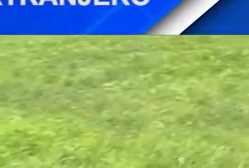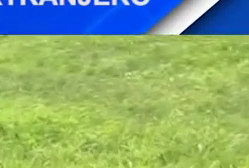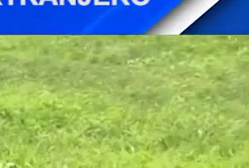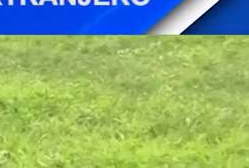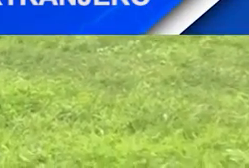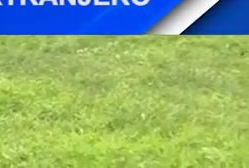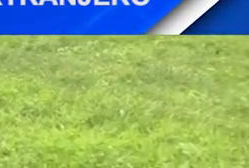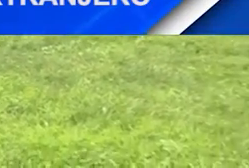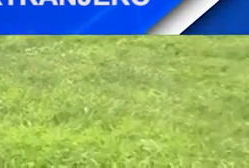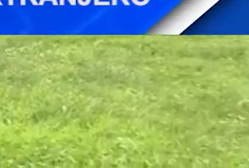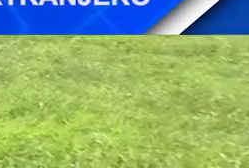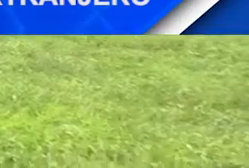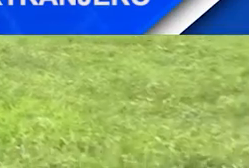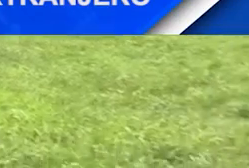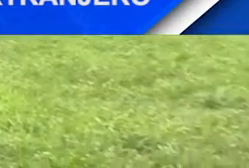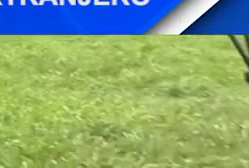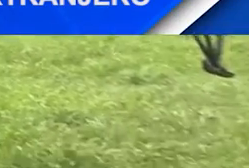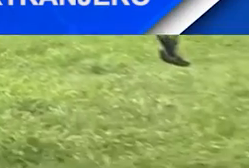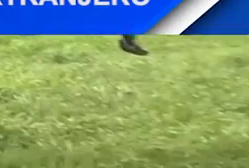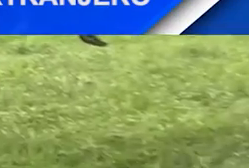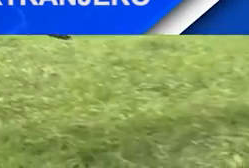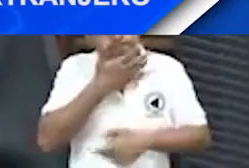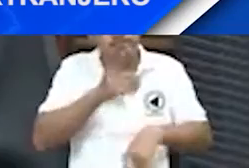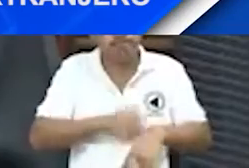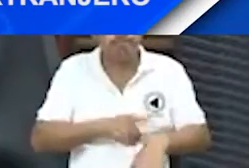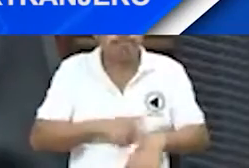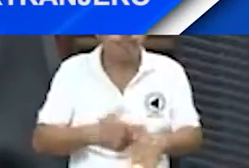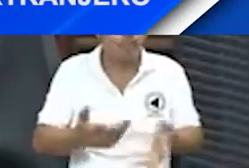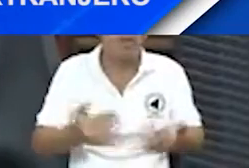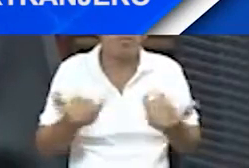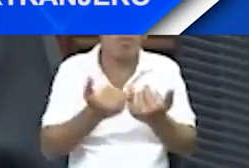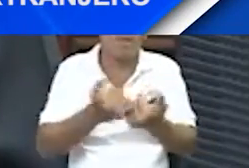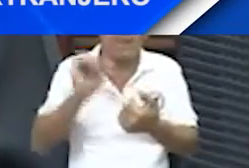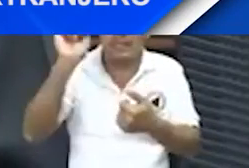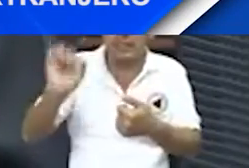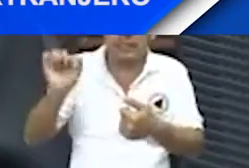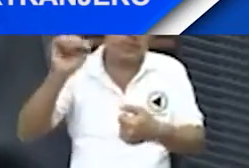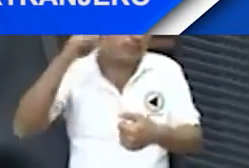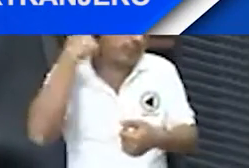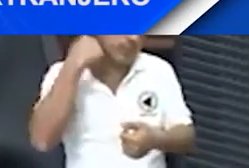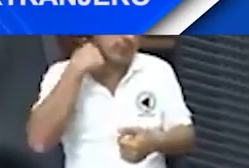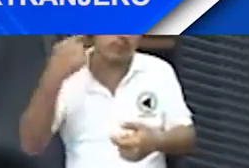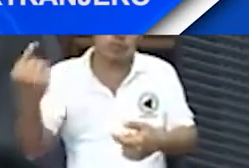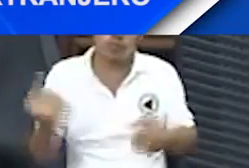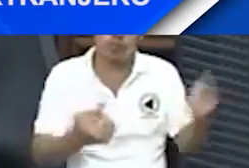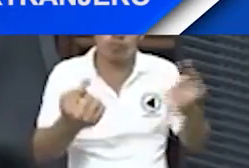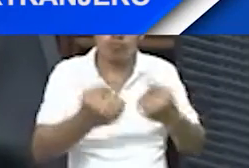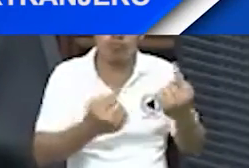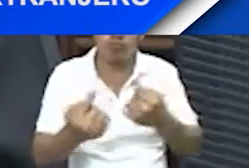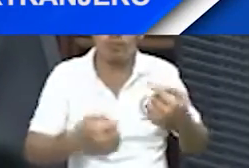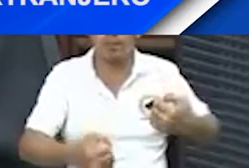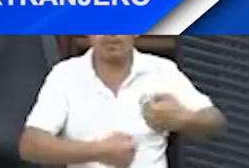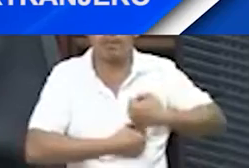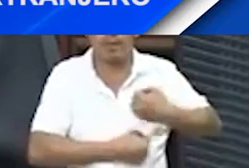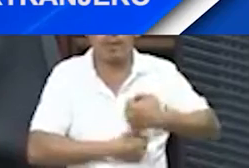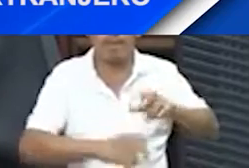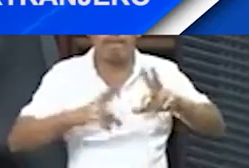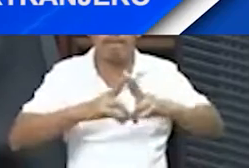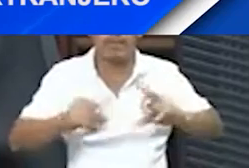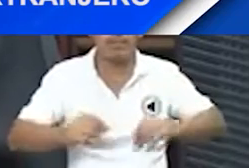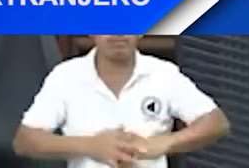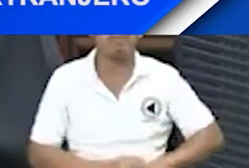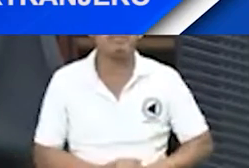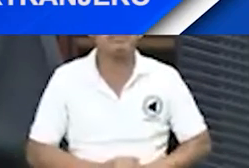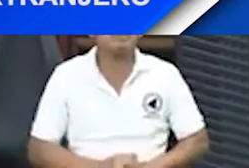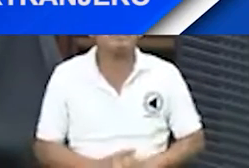los mejores y los momentos más difíciles está el Ejército de Nicaragua. Y con el fin de